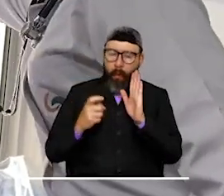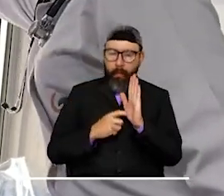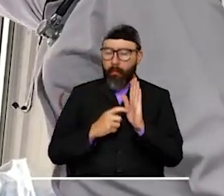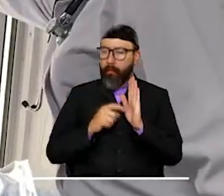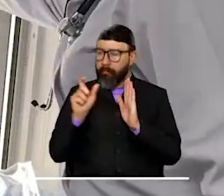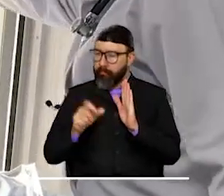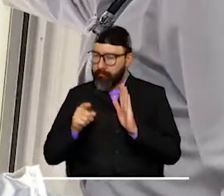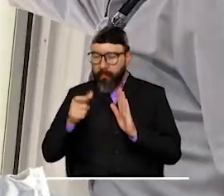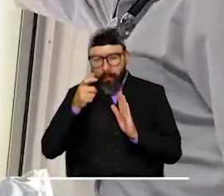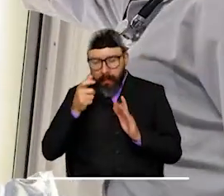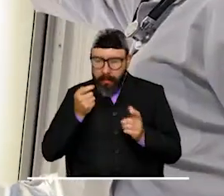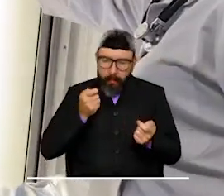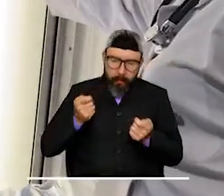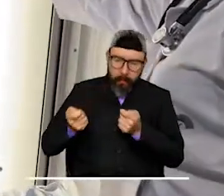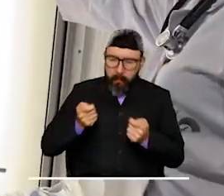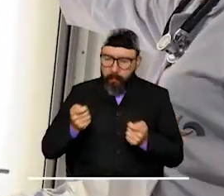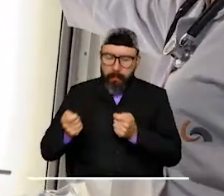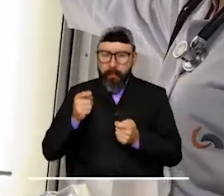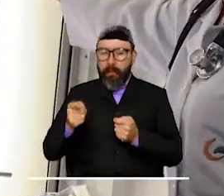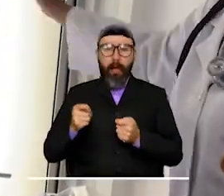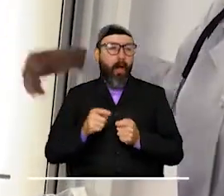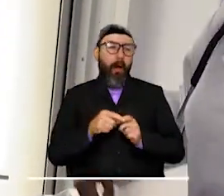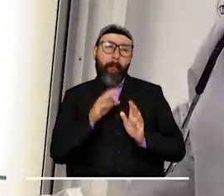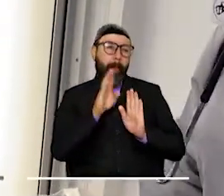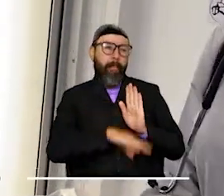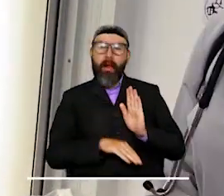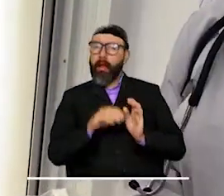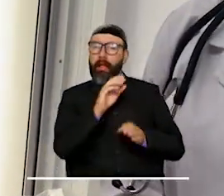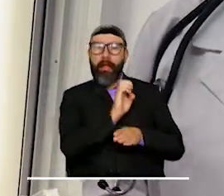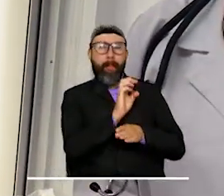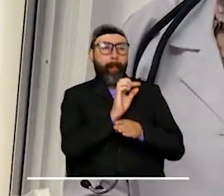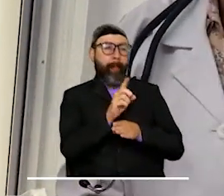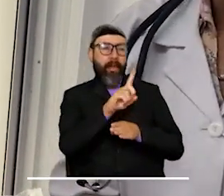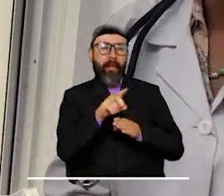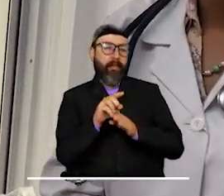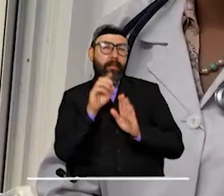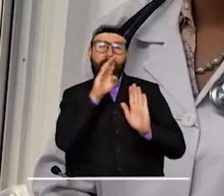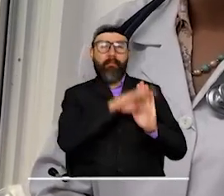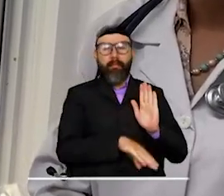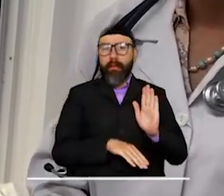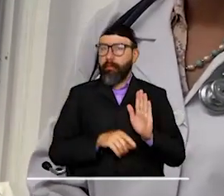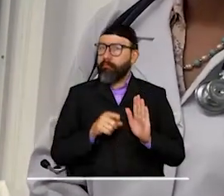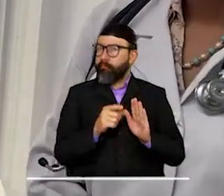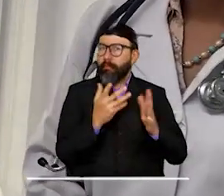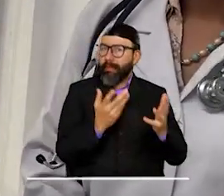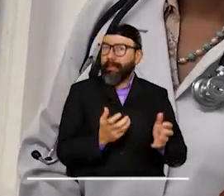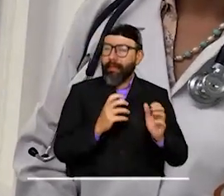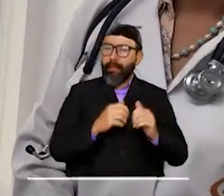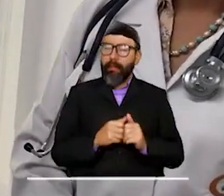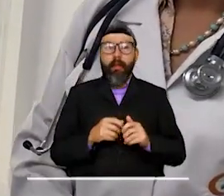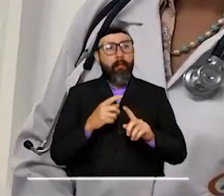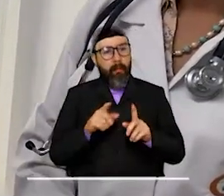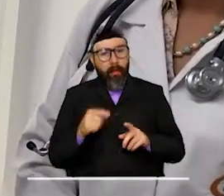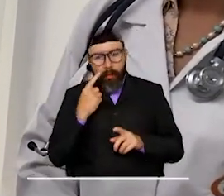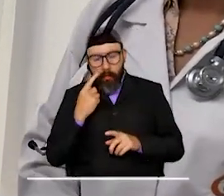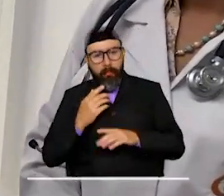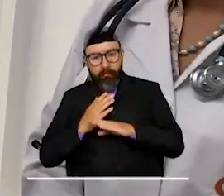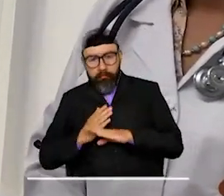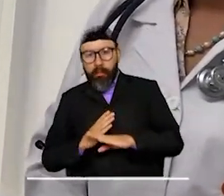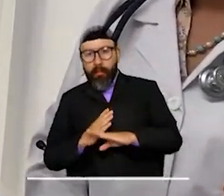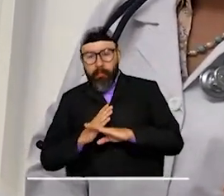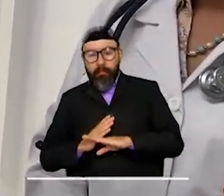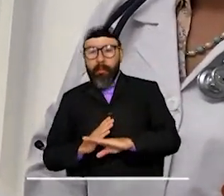paciente, pues por economizarle a una EPS, cuando si preventivamente a